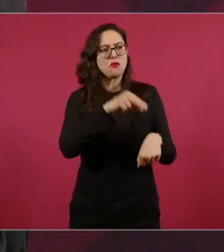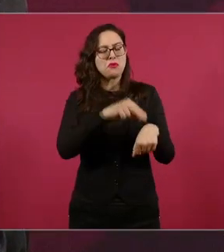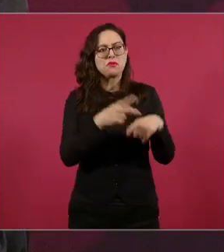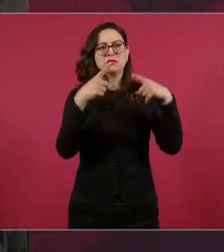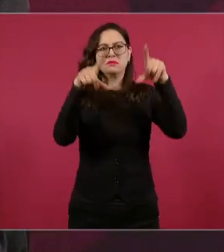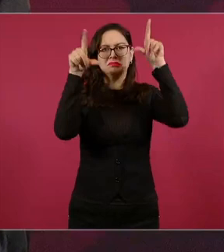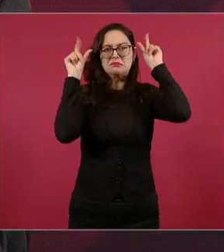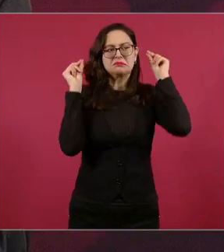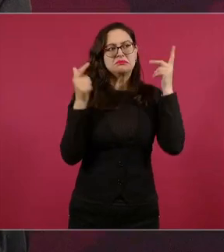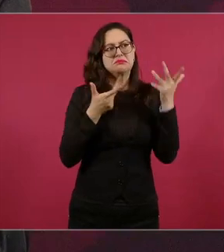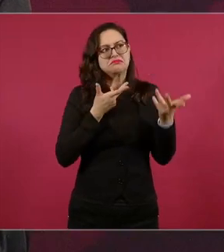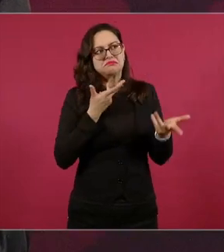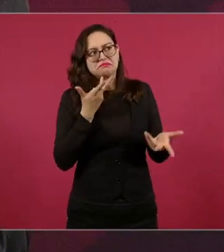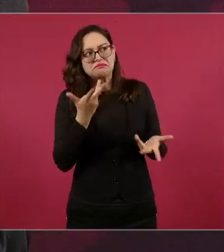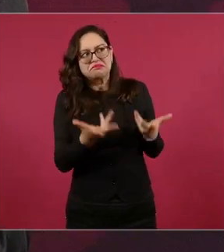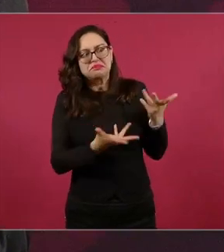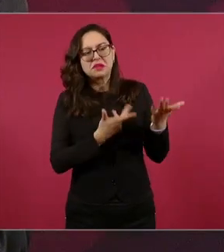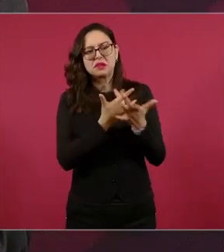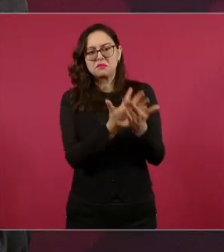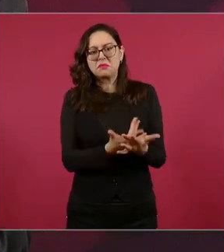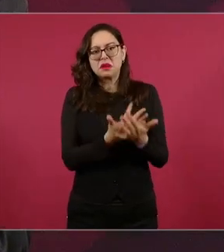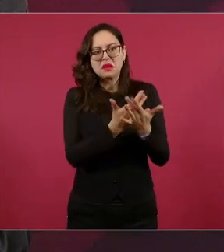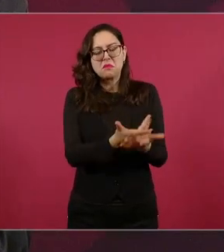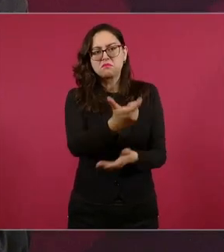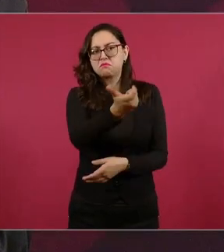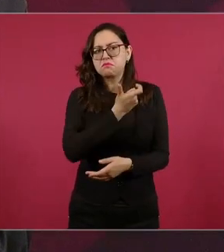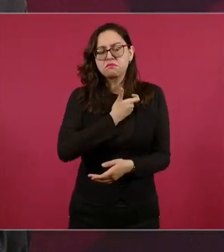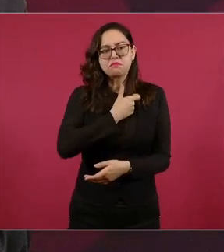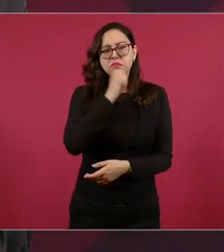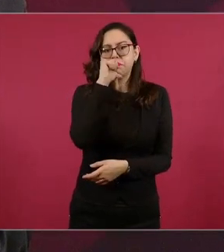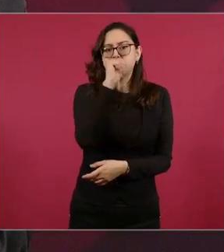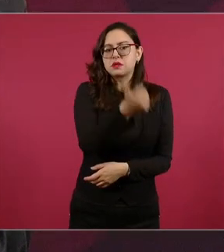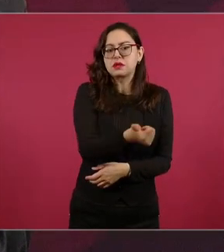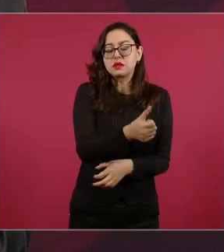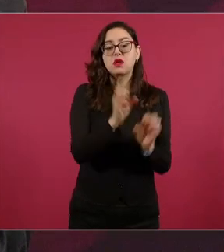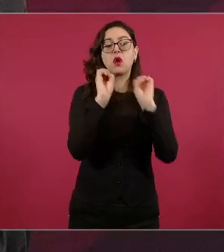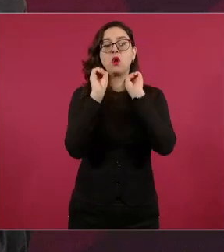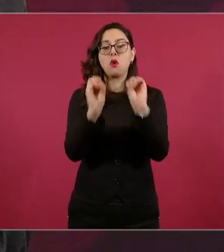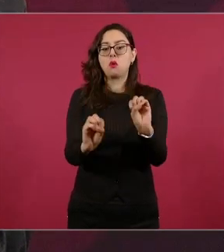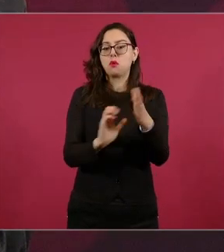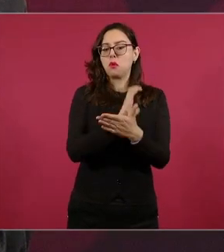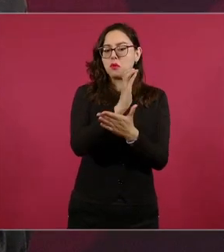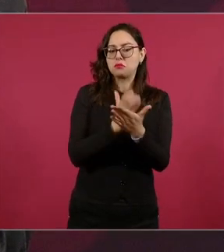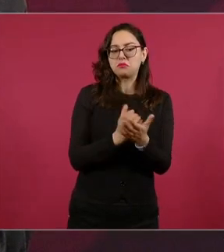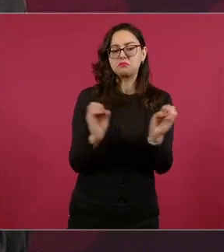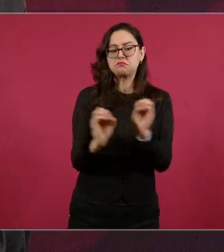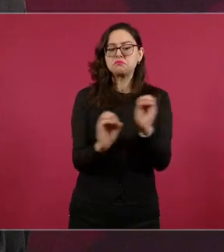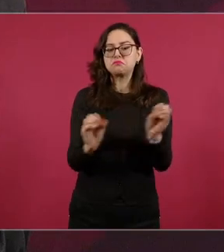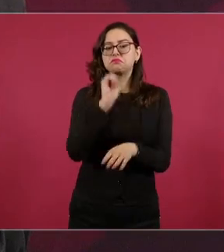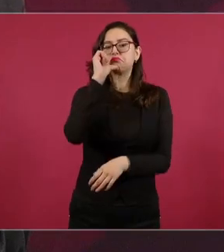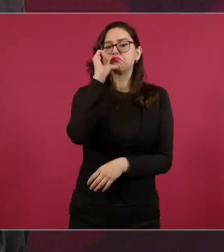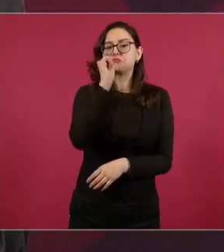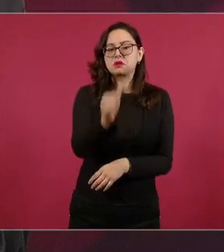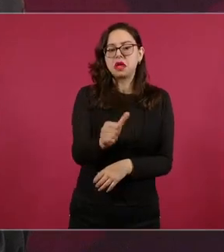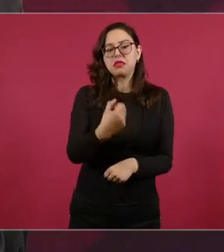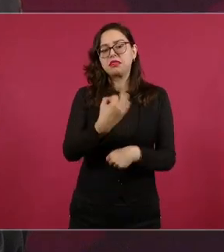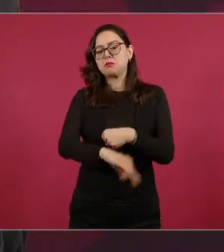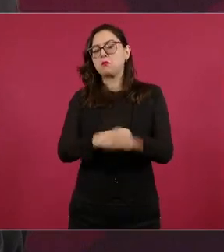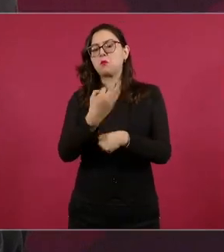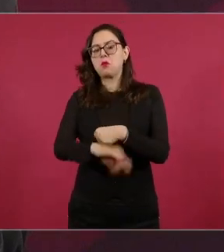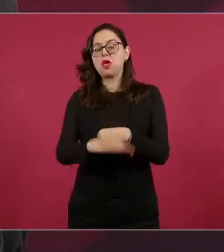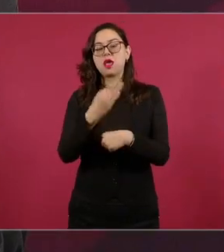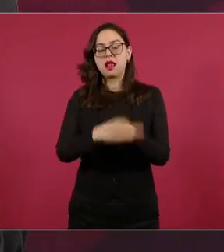contrataban de manera precaria, en forma eventual,